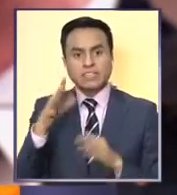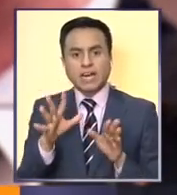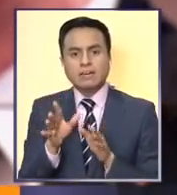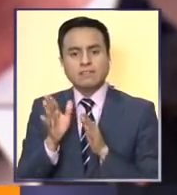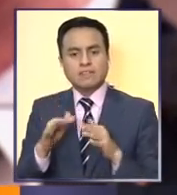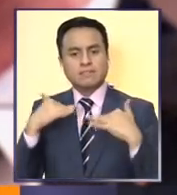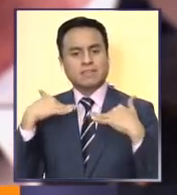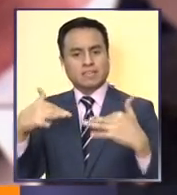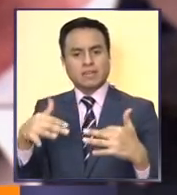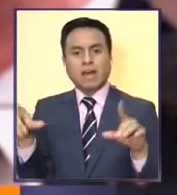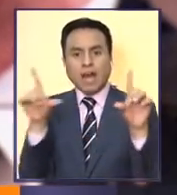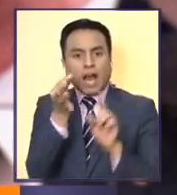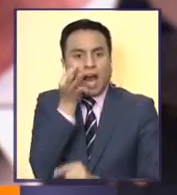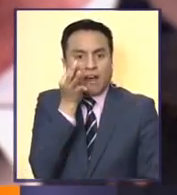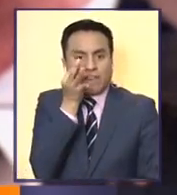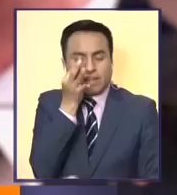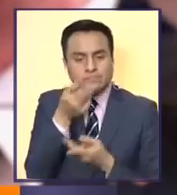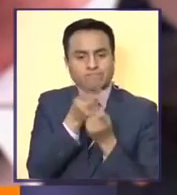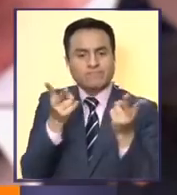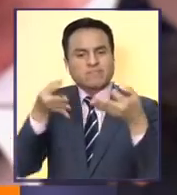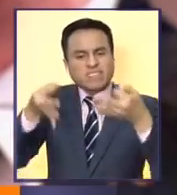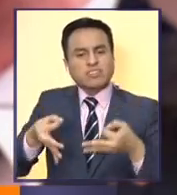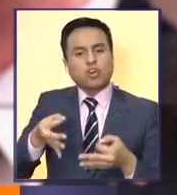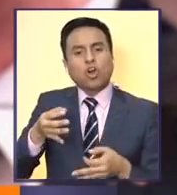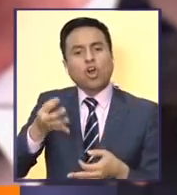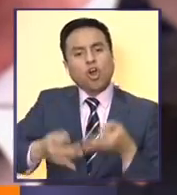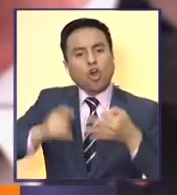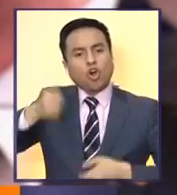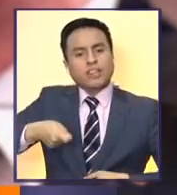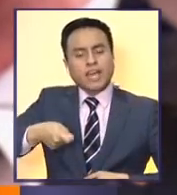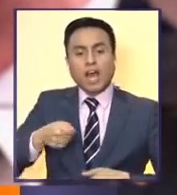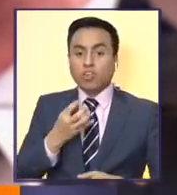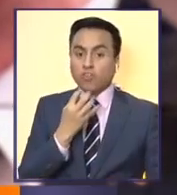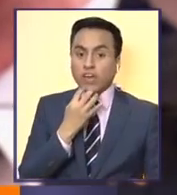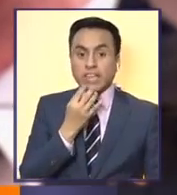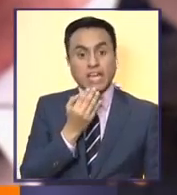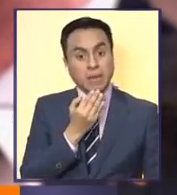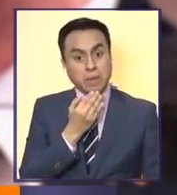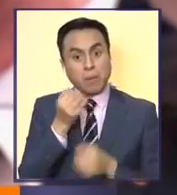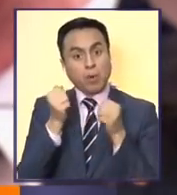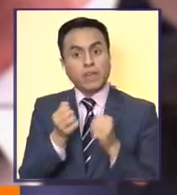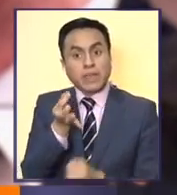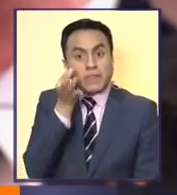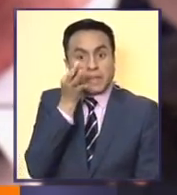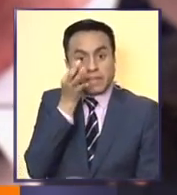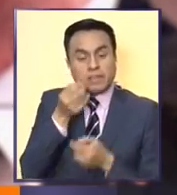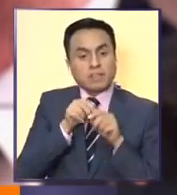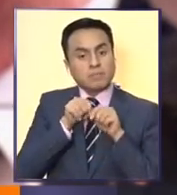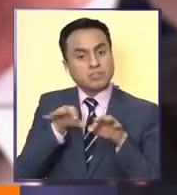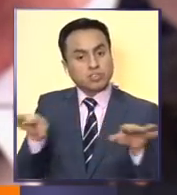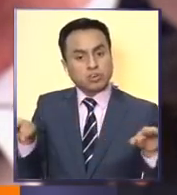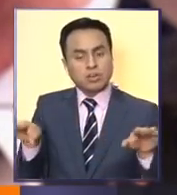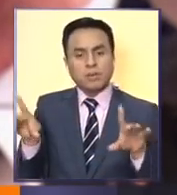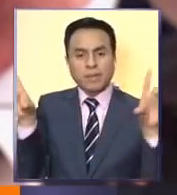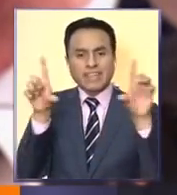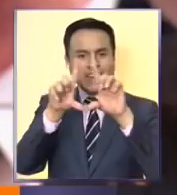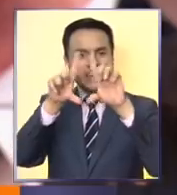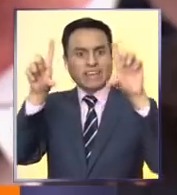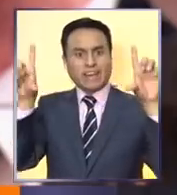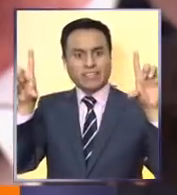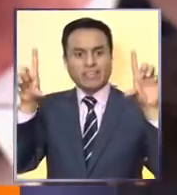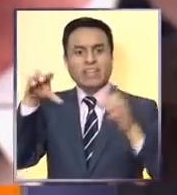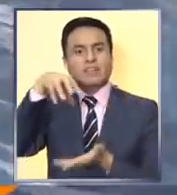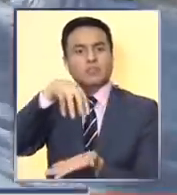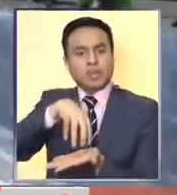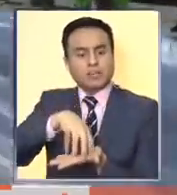eventos para ver la transmisión de la decisión de la Corte, en Antofagasta también se podrá seguir esa transmisión a través de una pantalla gigante en la ciudad.